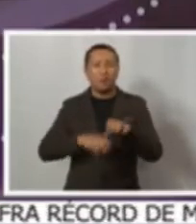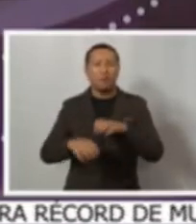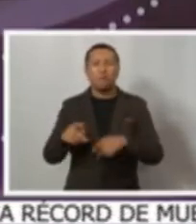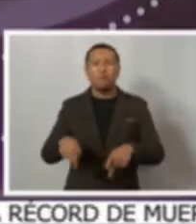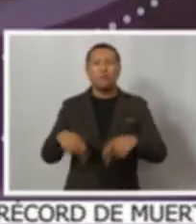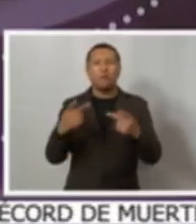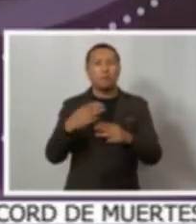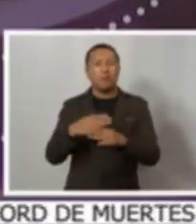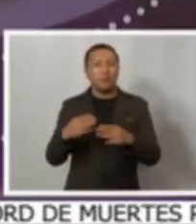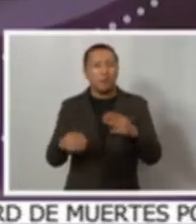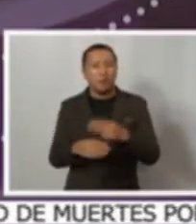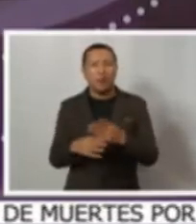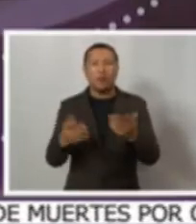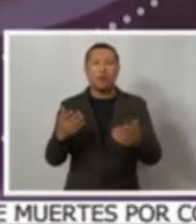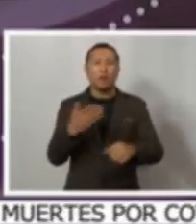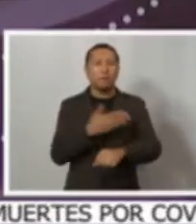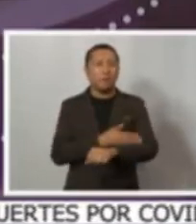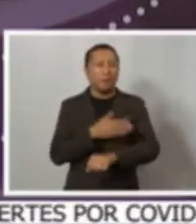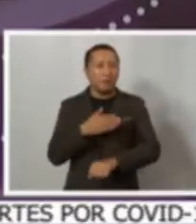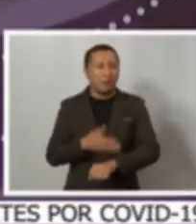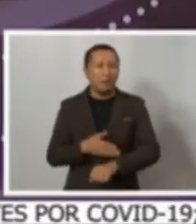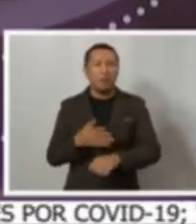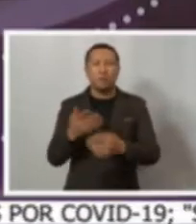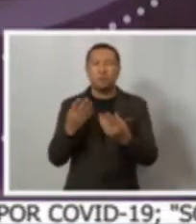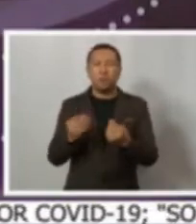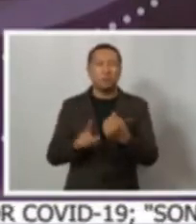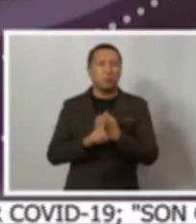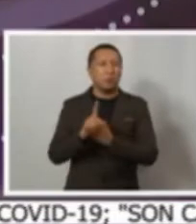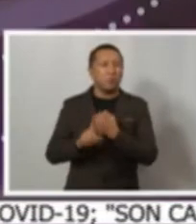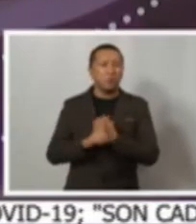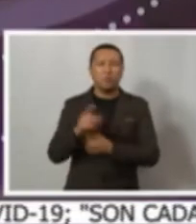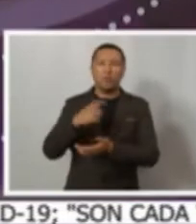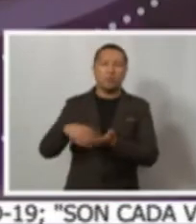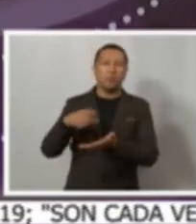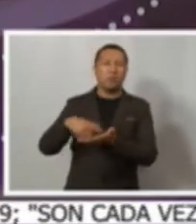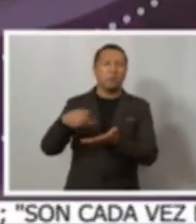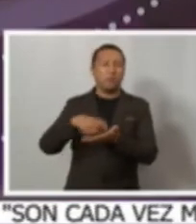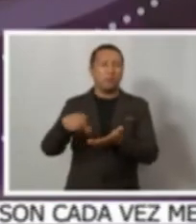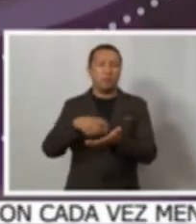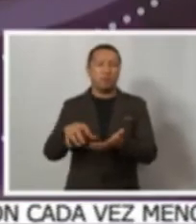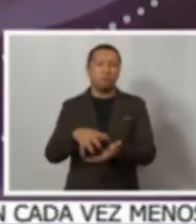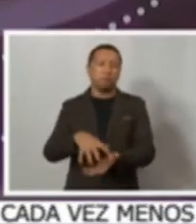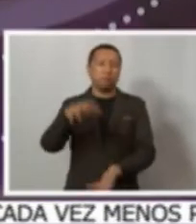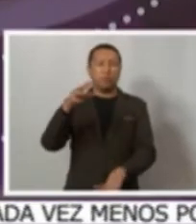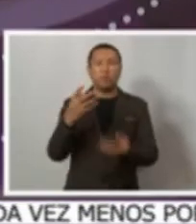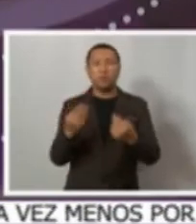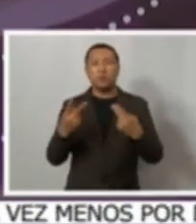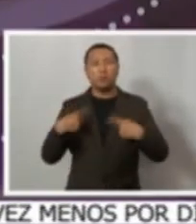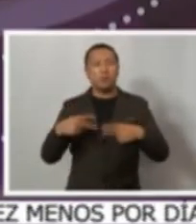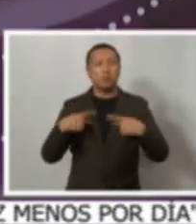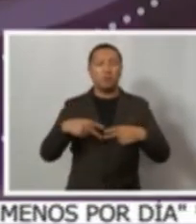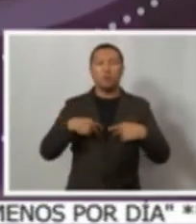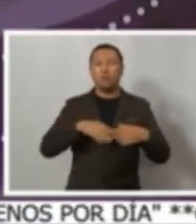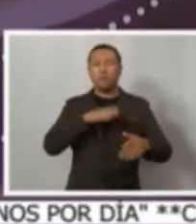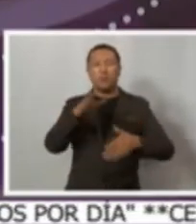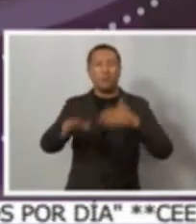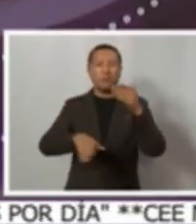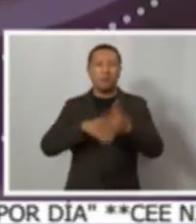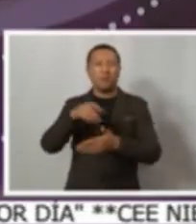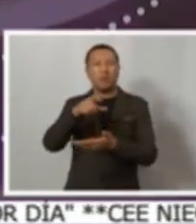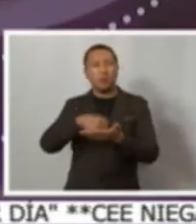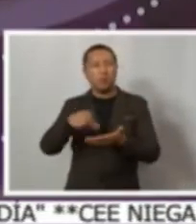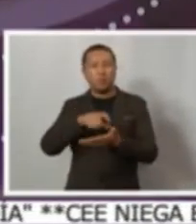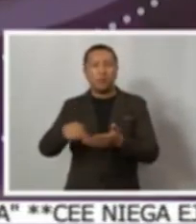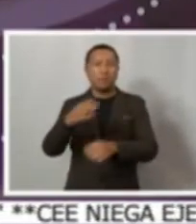empresas madereras, tuvieron infinidad de demanda por la tarde de este martes. Por un lado, la población se volcó haciendo compras de víveres, y por otro,